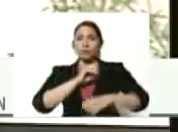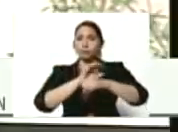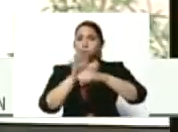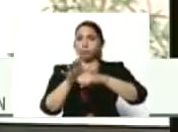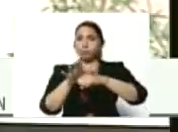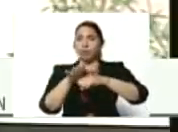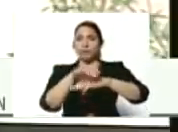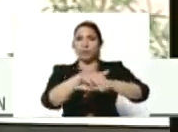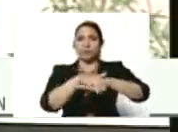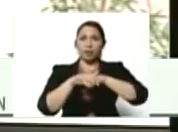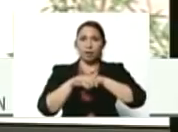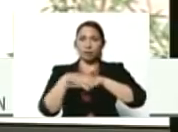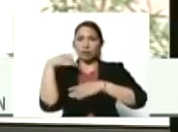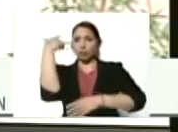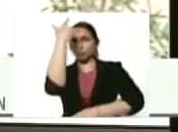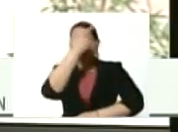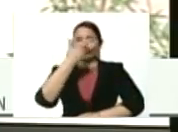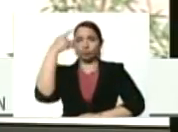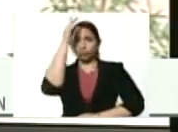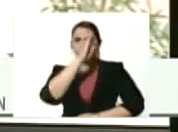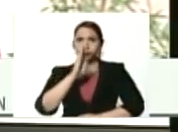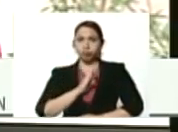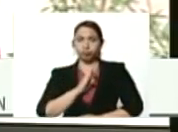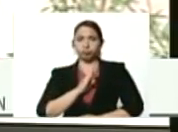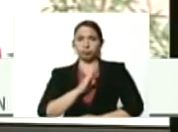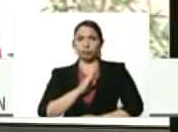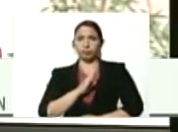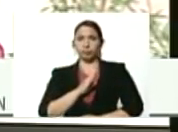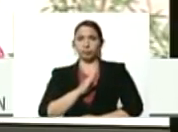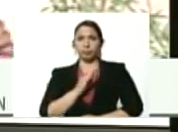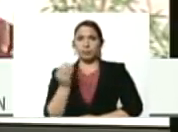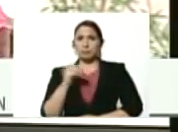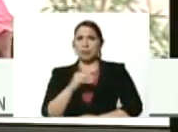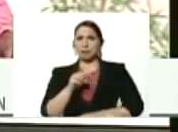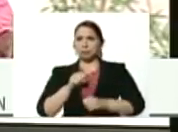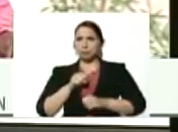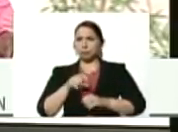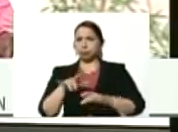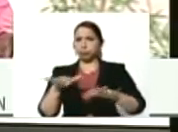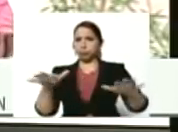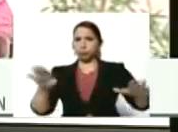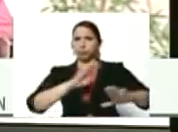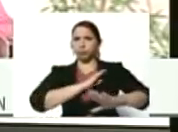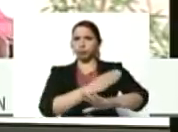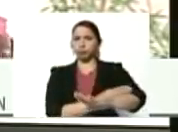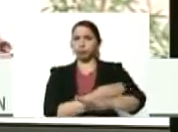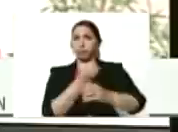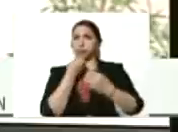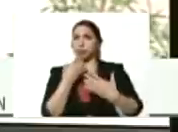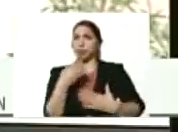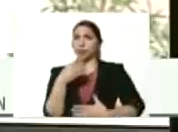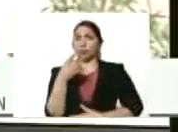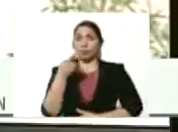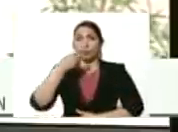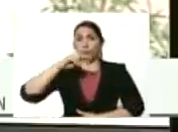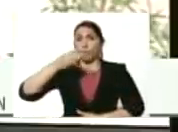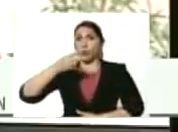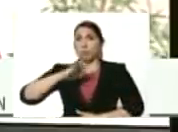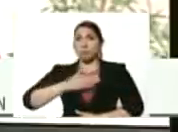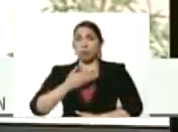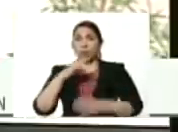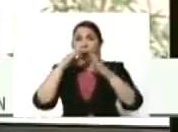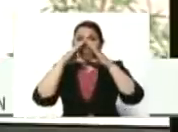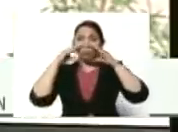sudafricana, la brasilera, que es más contagiosa. Bueno, que puede usarlo doble, que lo use doble, muy